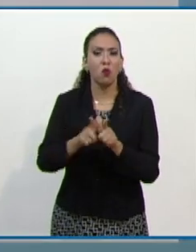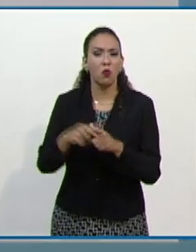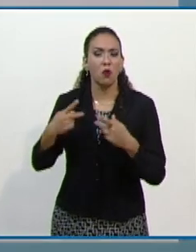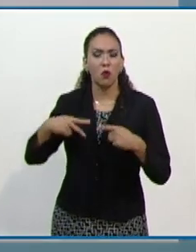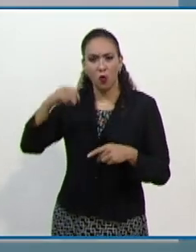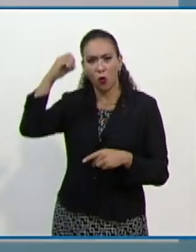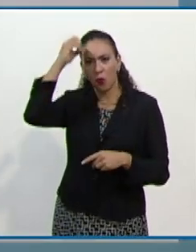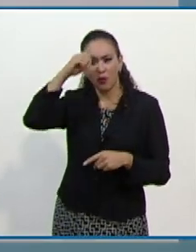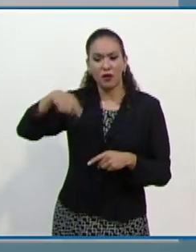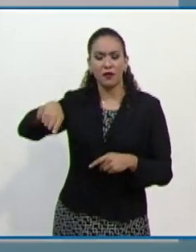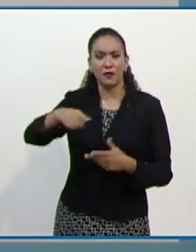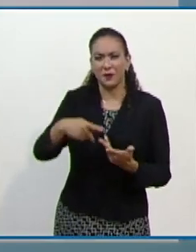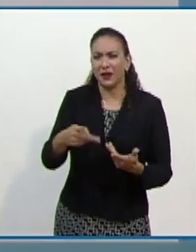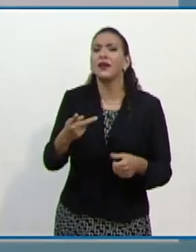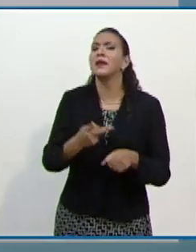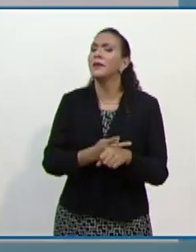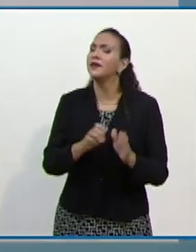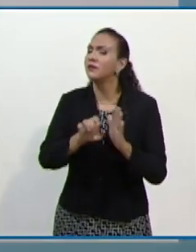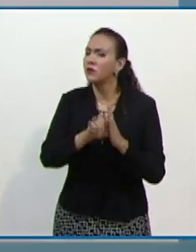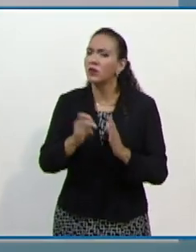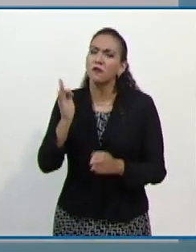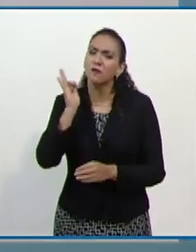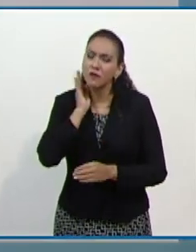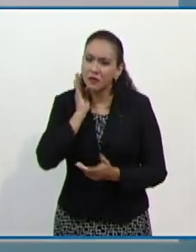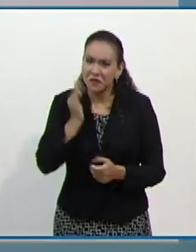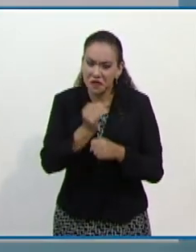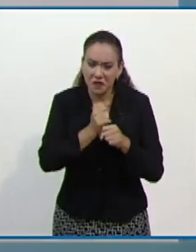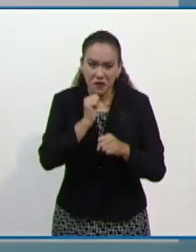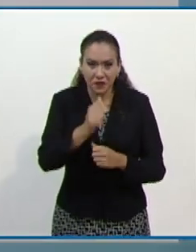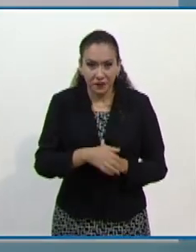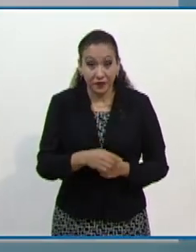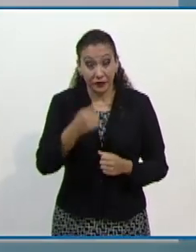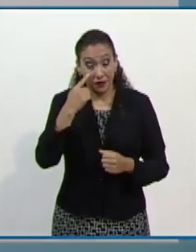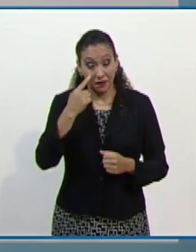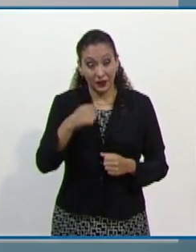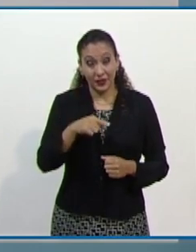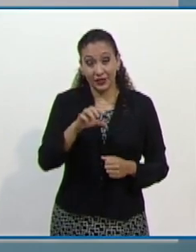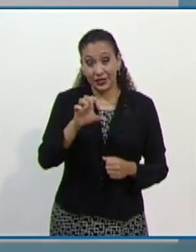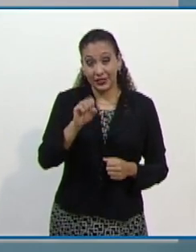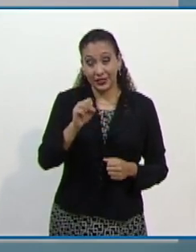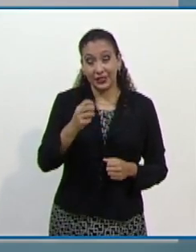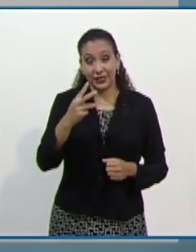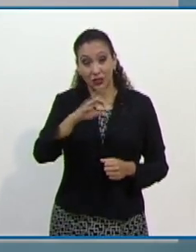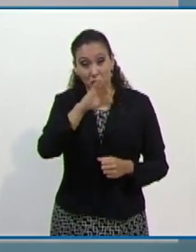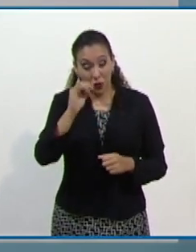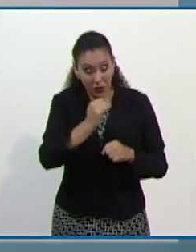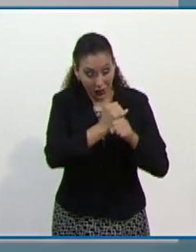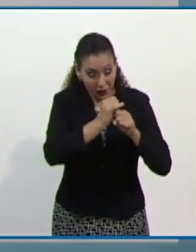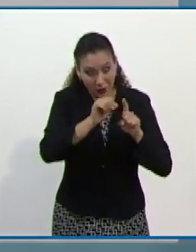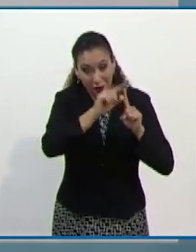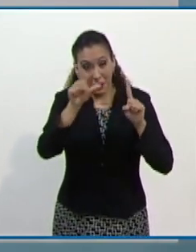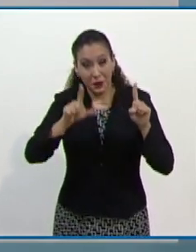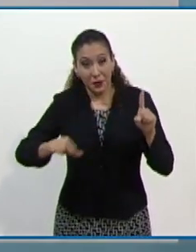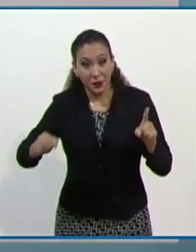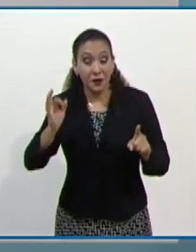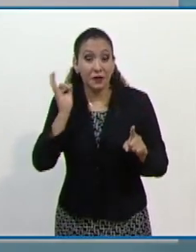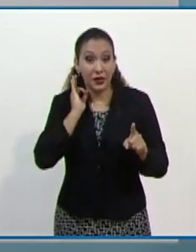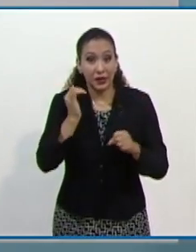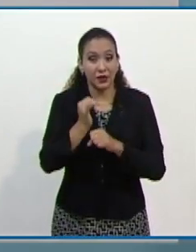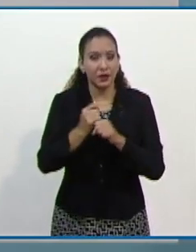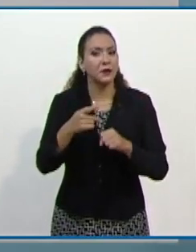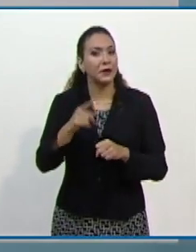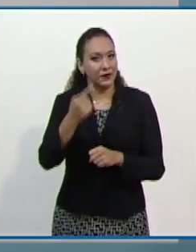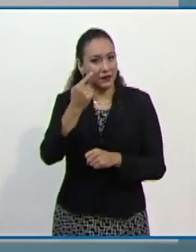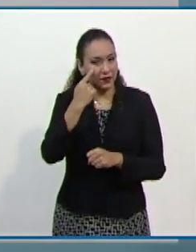De acuerdo con el INEGI, la justicia local resuelve el 63% de los asuntos a nivel nacional. Es decir, que si